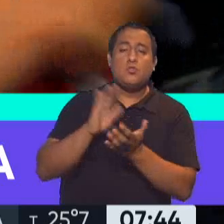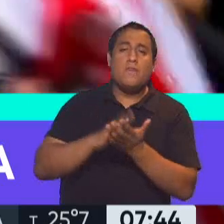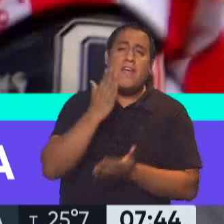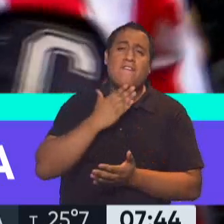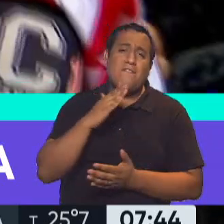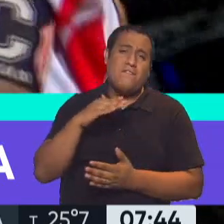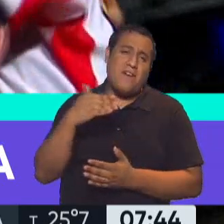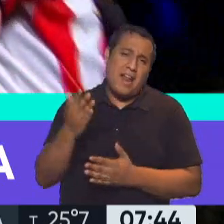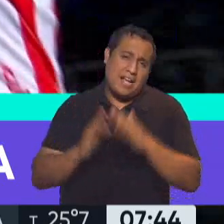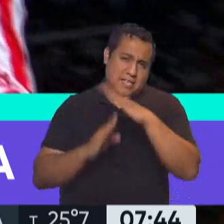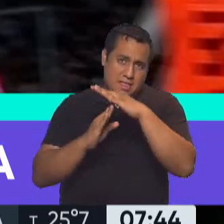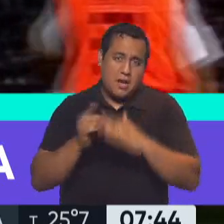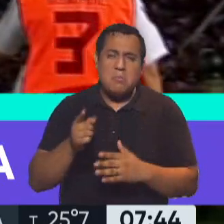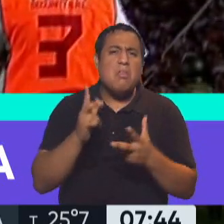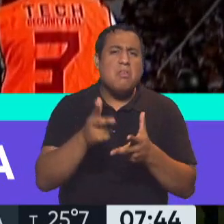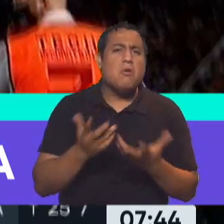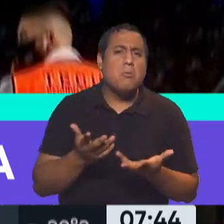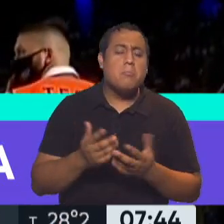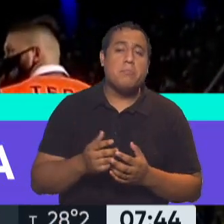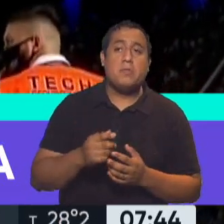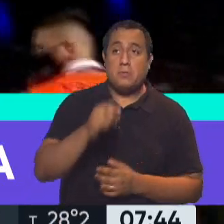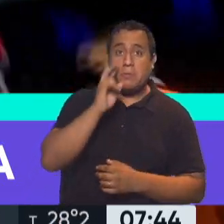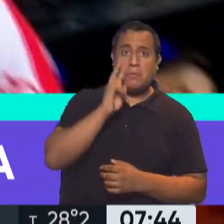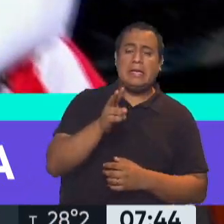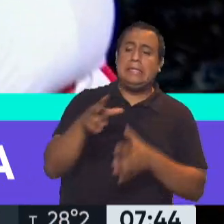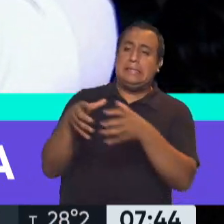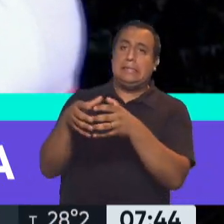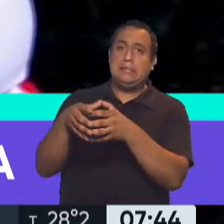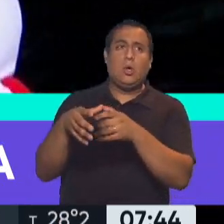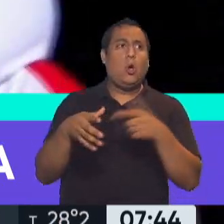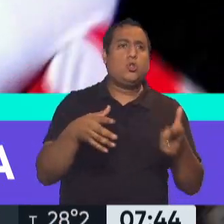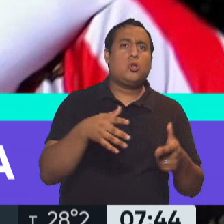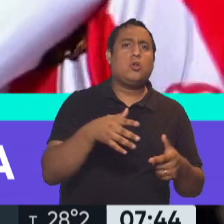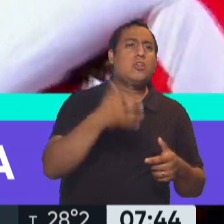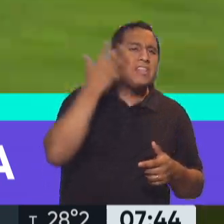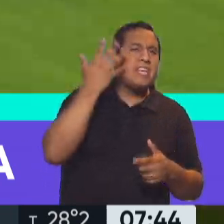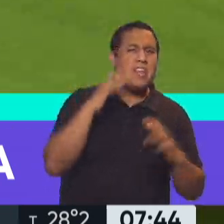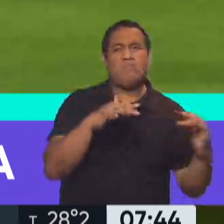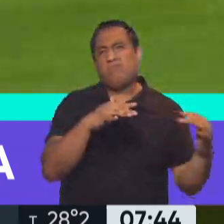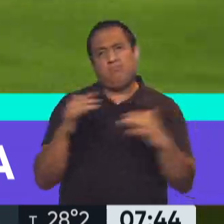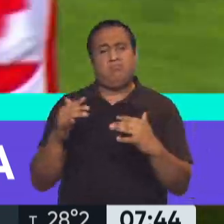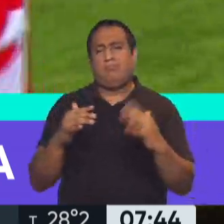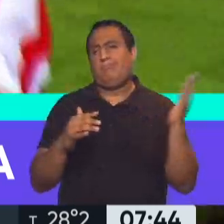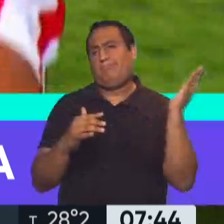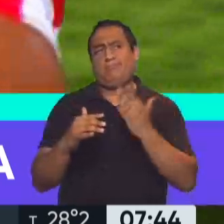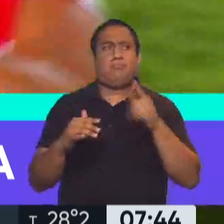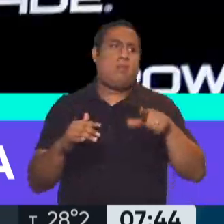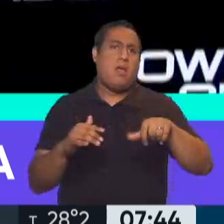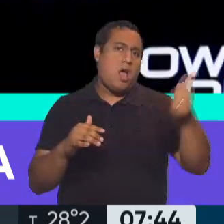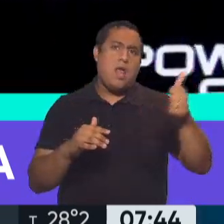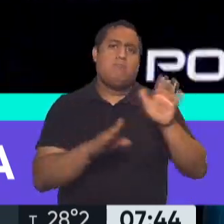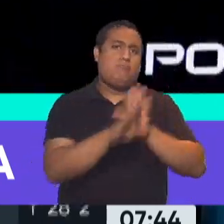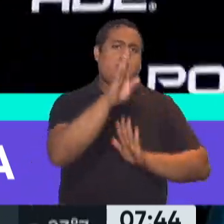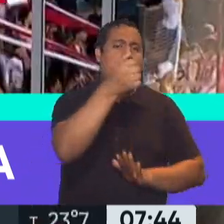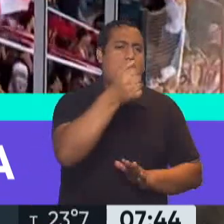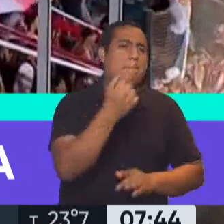Central. Yo creo que se vio vulnerable ante un equipo que fue superior como Tigre, por eso el ascenso directo de Tigre totalmente justificado.